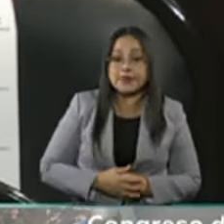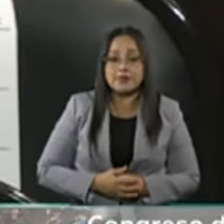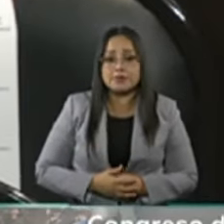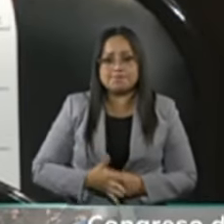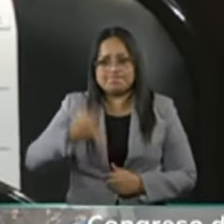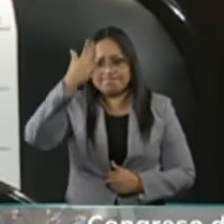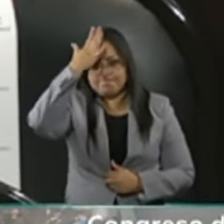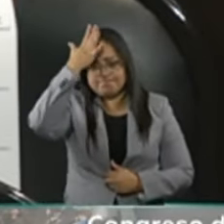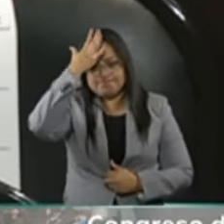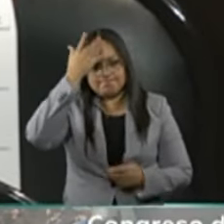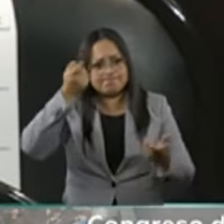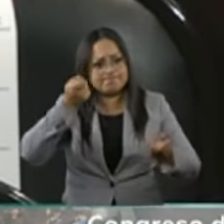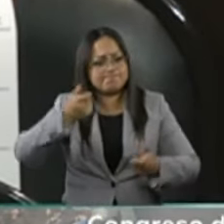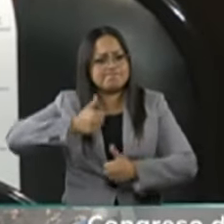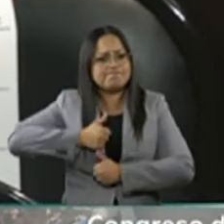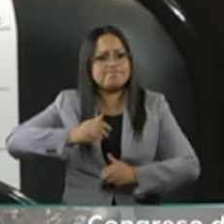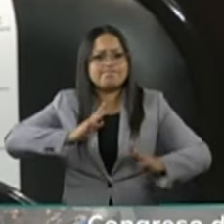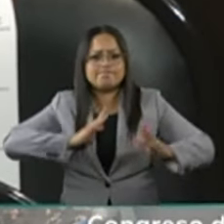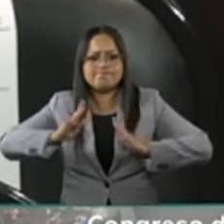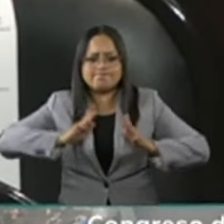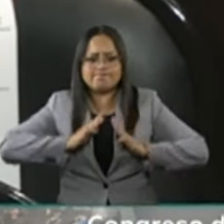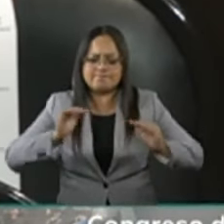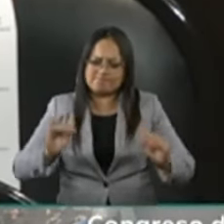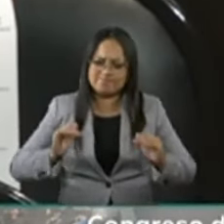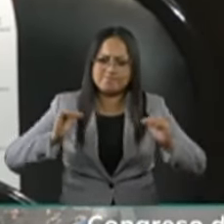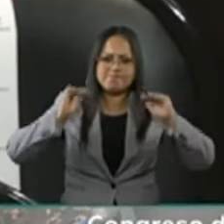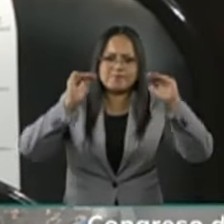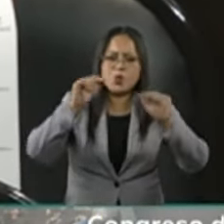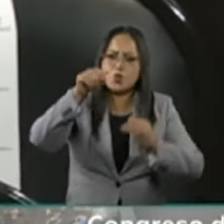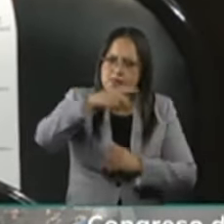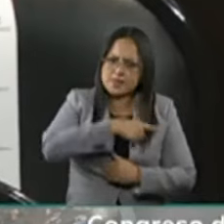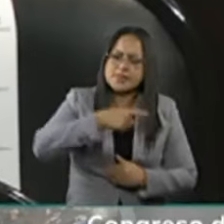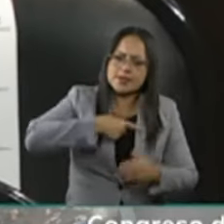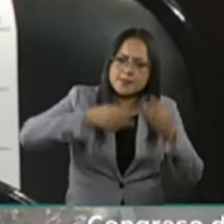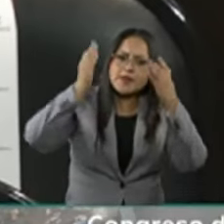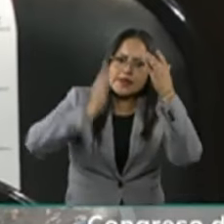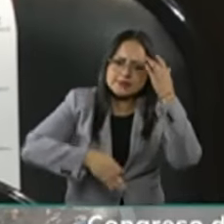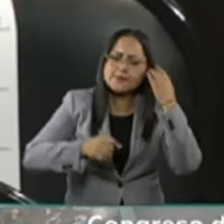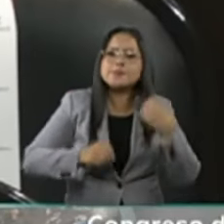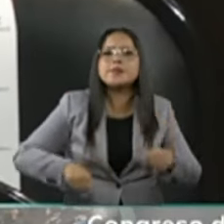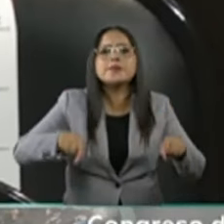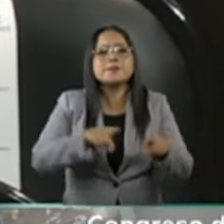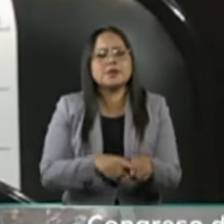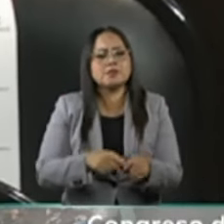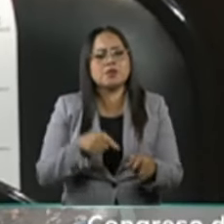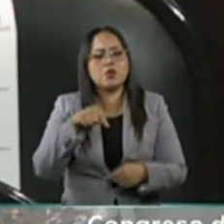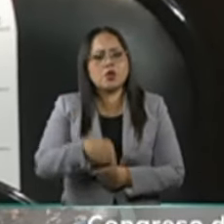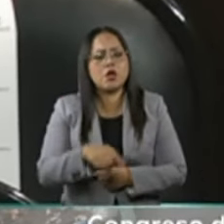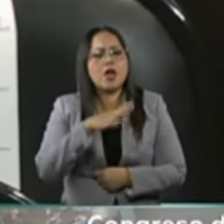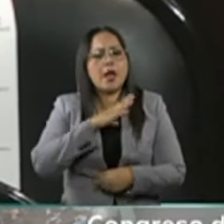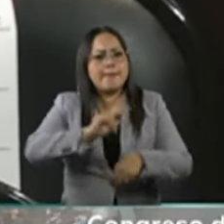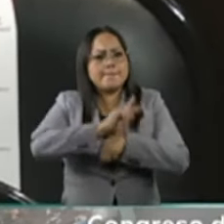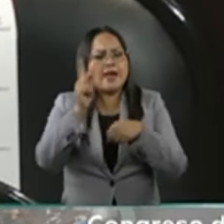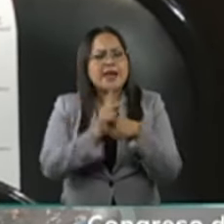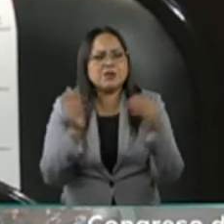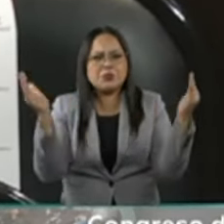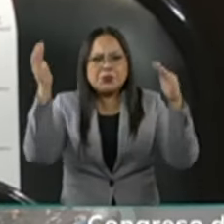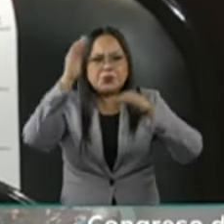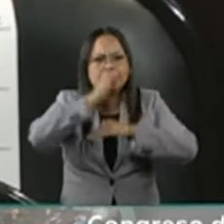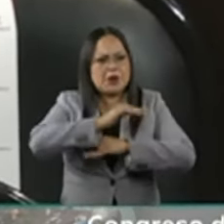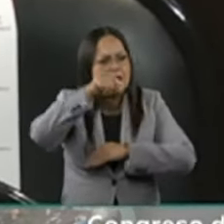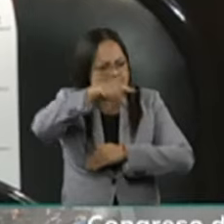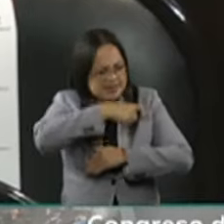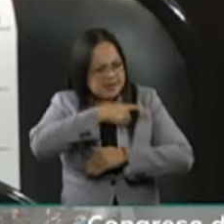Comandanta Suprema de las Fuerzas Armadas, asuma también el cargo de la reconciliadora en